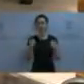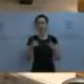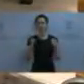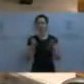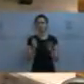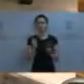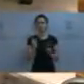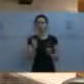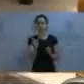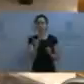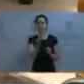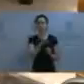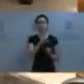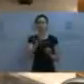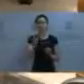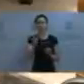de